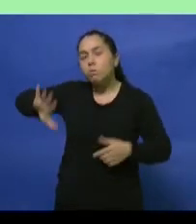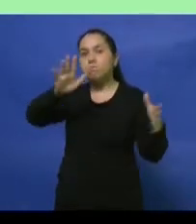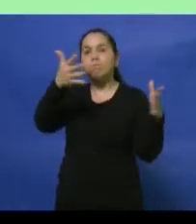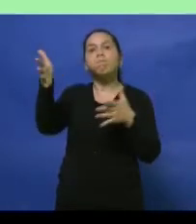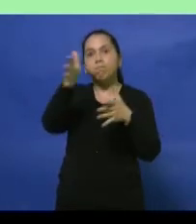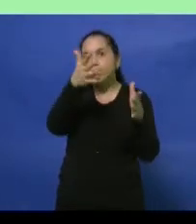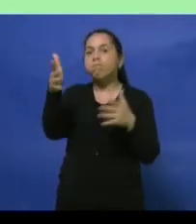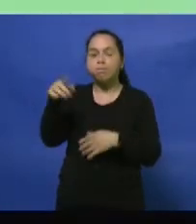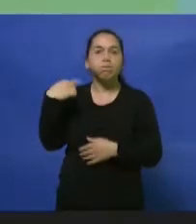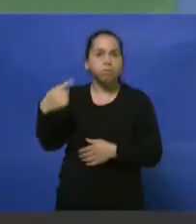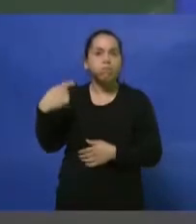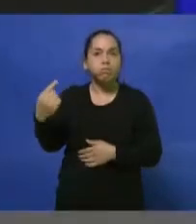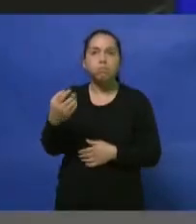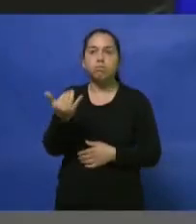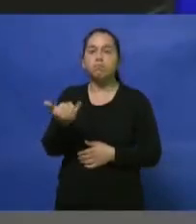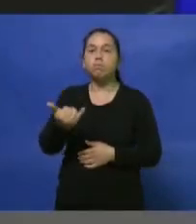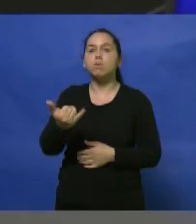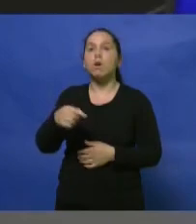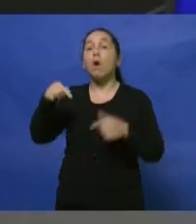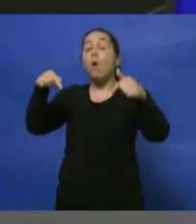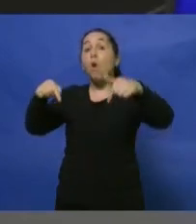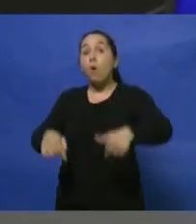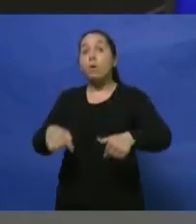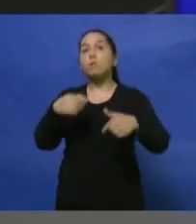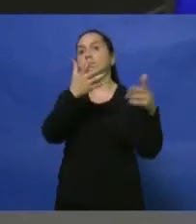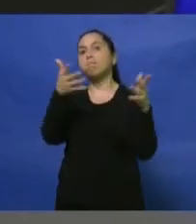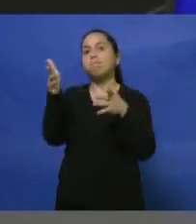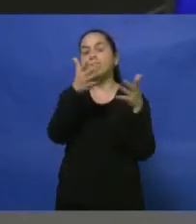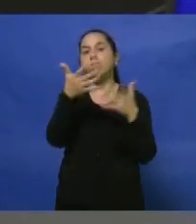traspasar hoy los 106 kilómetros en la hora del viento.